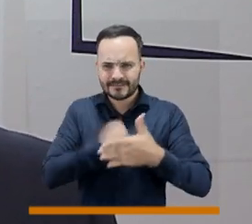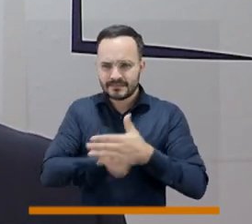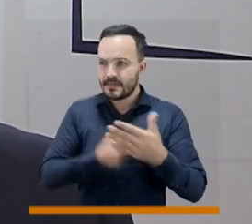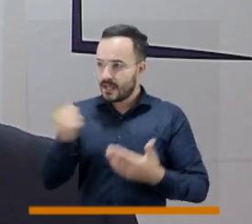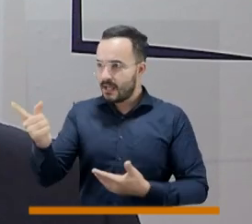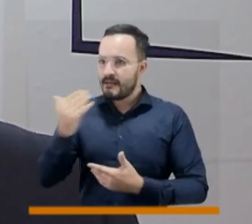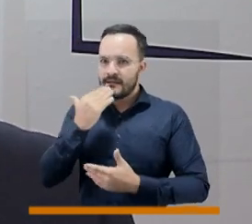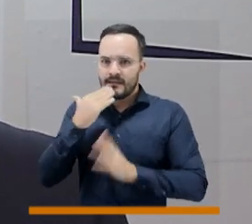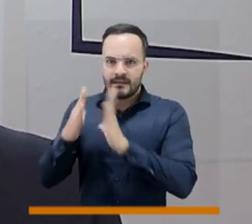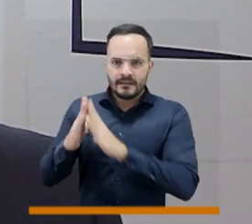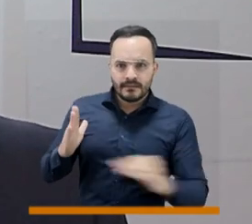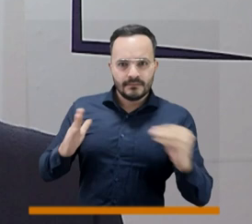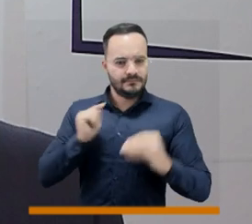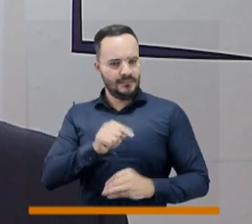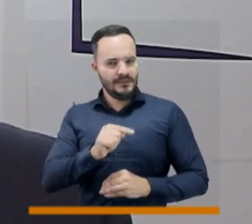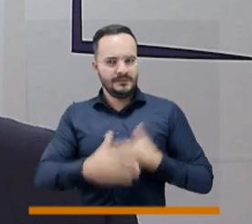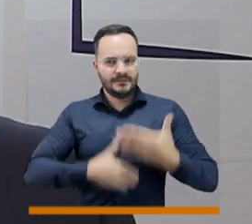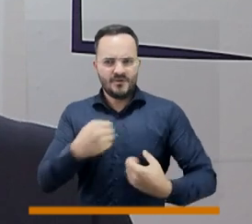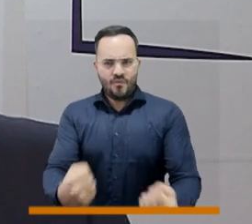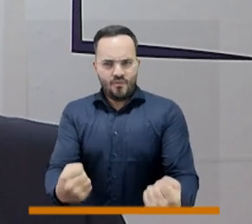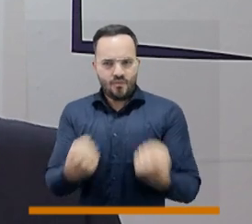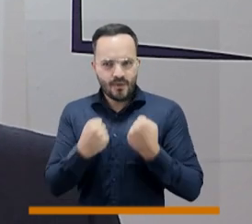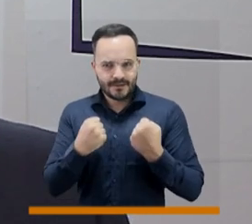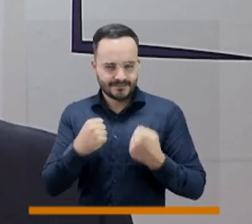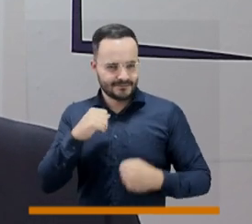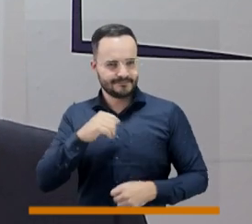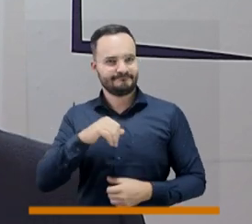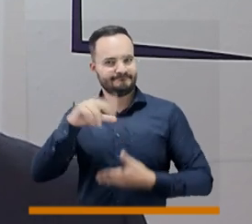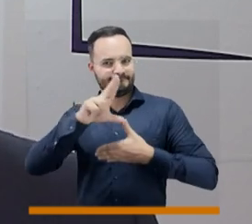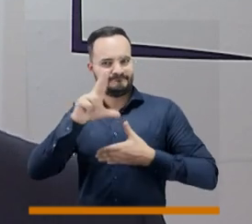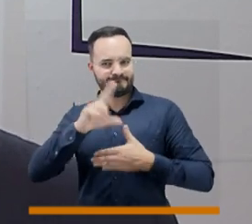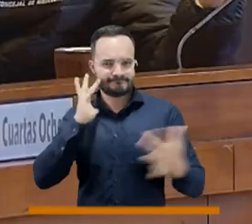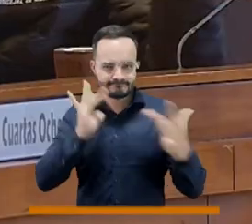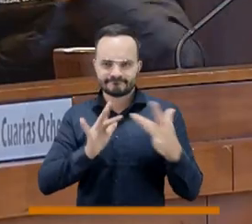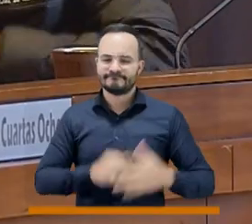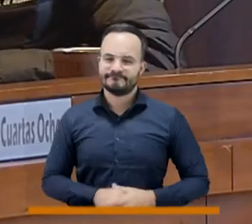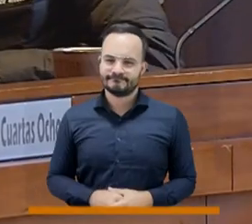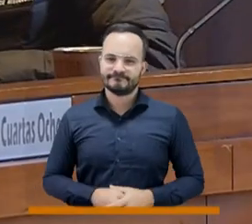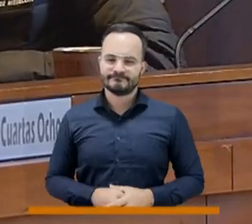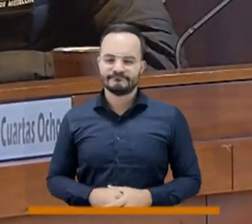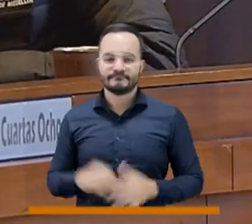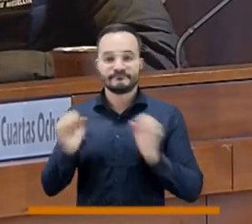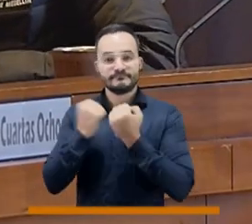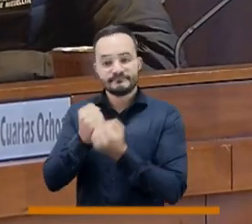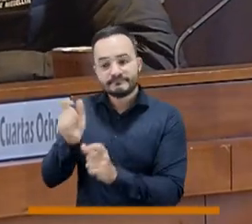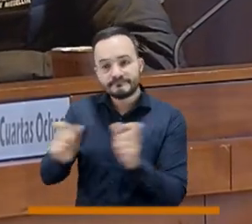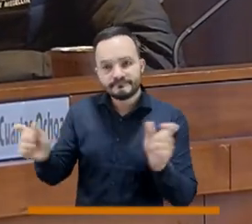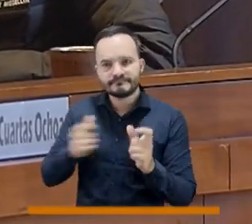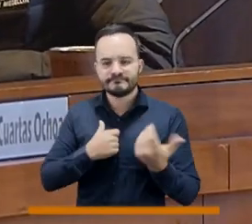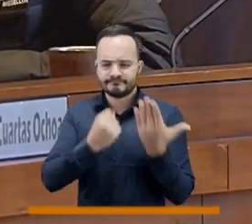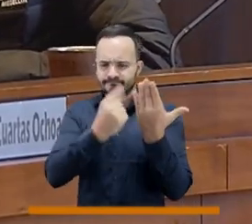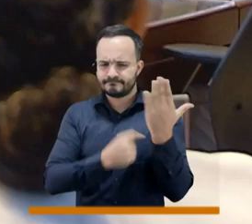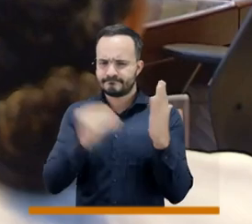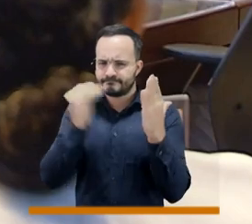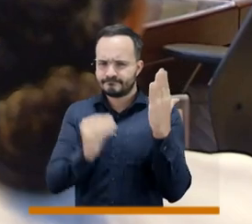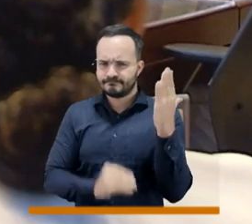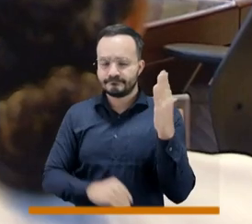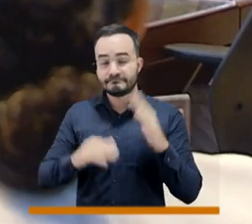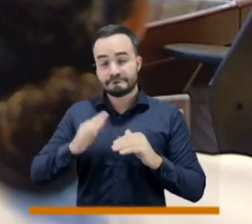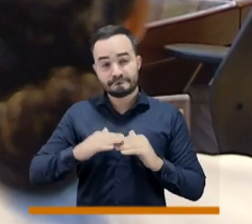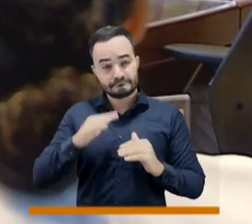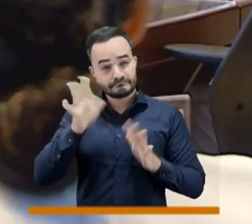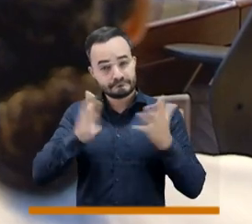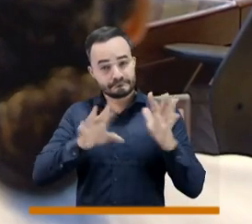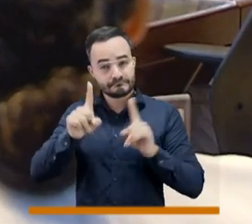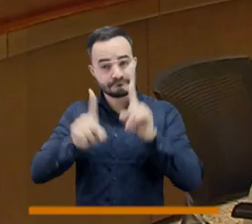suramericana para que Medellín se convierta en una Atenas americana. Los concejales hicieron un amplio cuestionario de